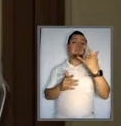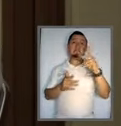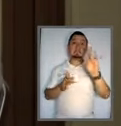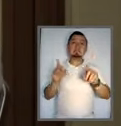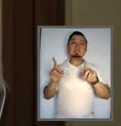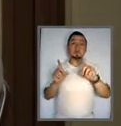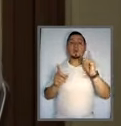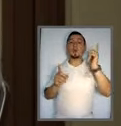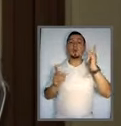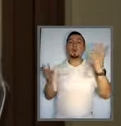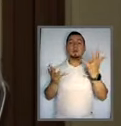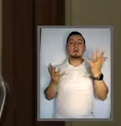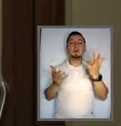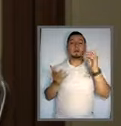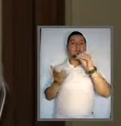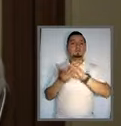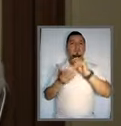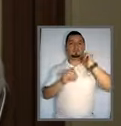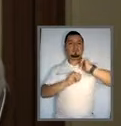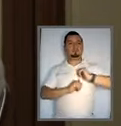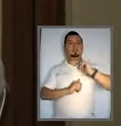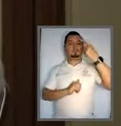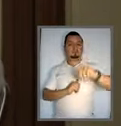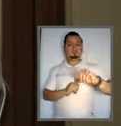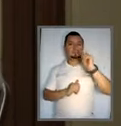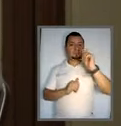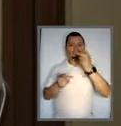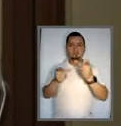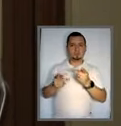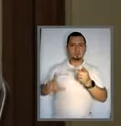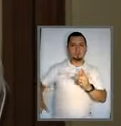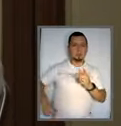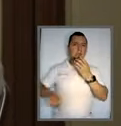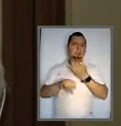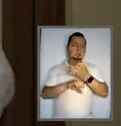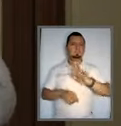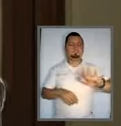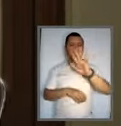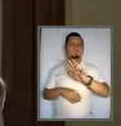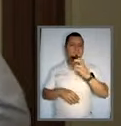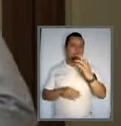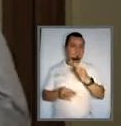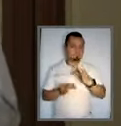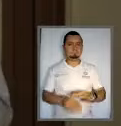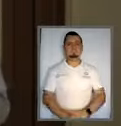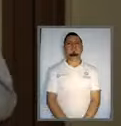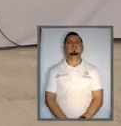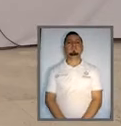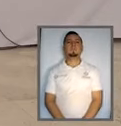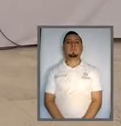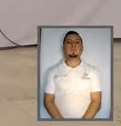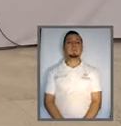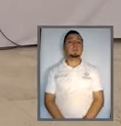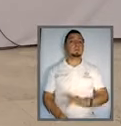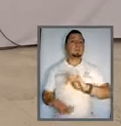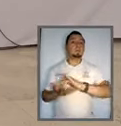lo autorice la autoridad correspondiente, tanto de Sanidad como el Gobierno del Estado. Ese es el informe. Muy bien.